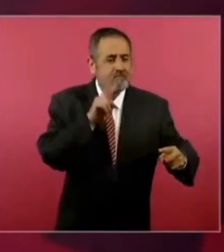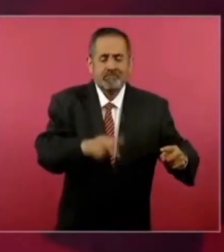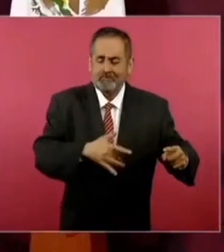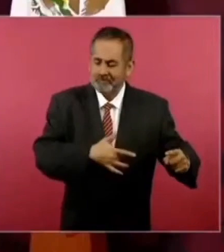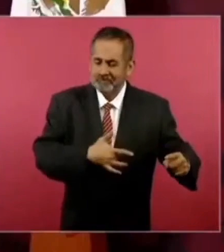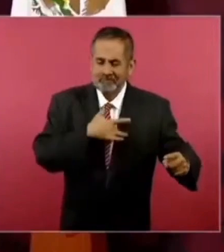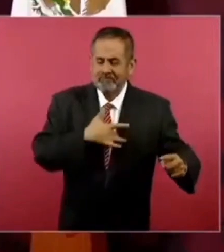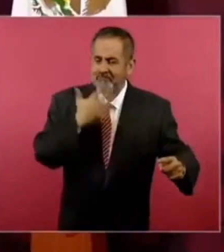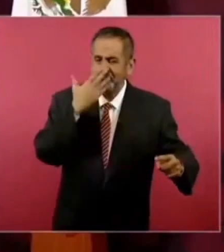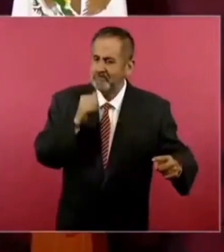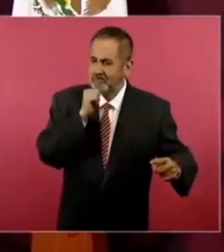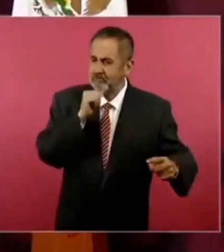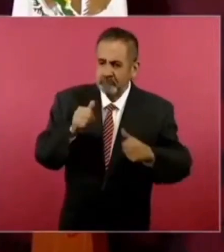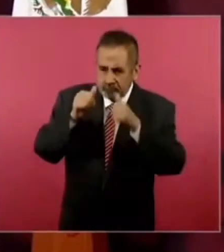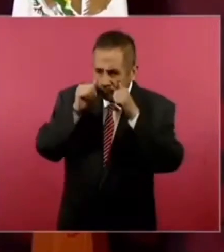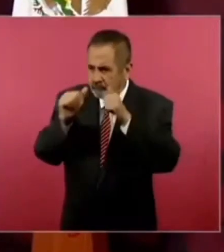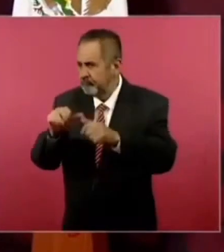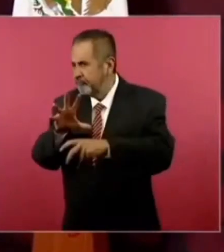muy individualista.